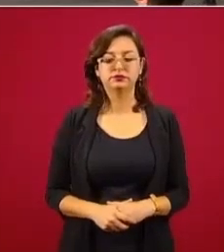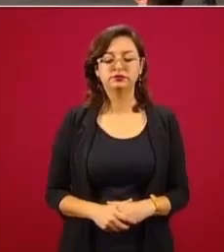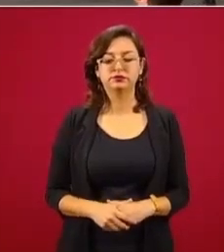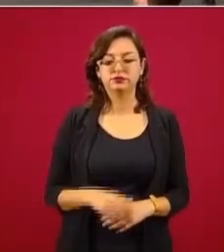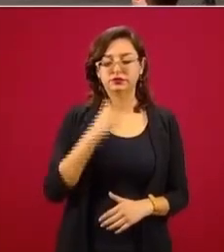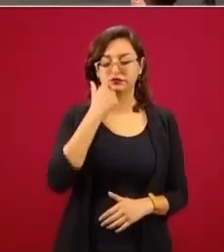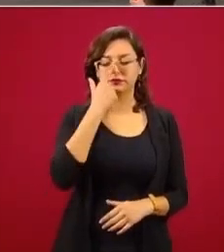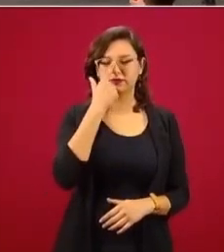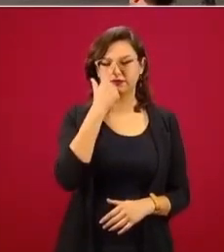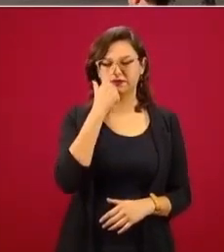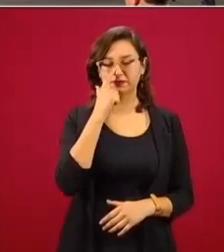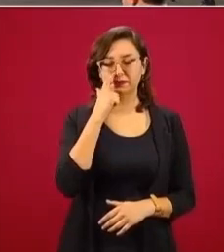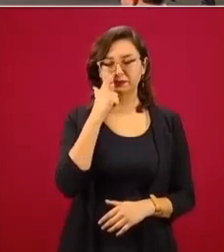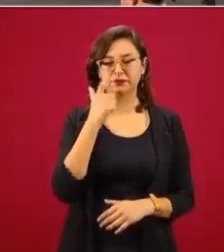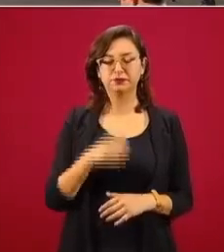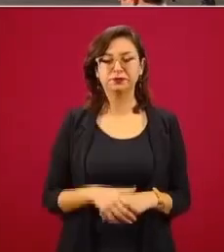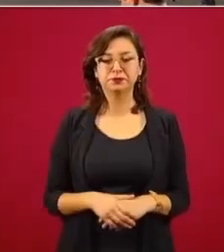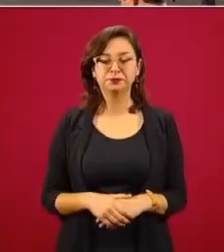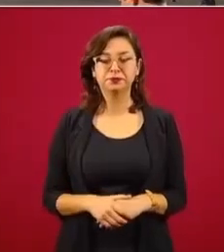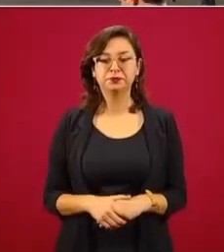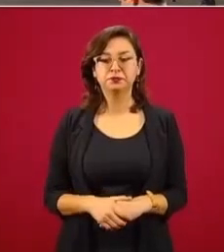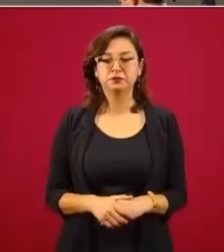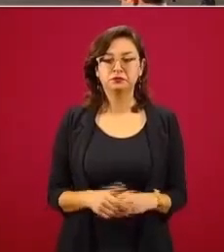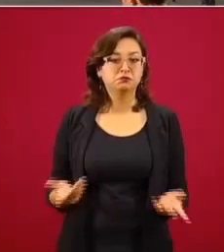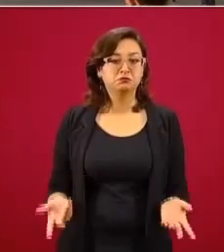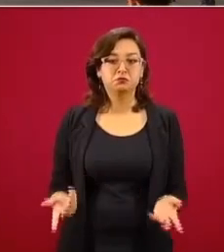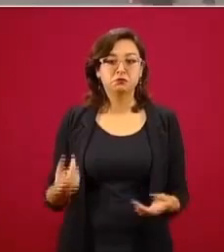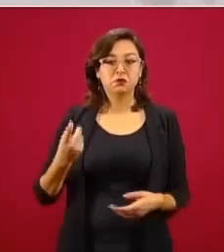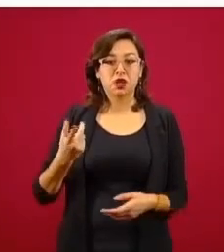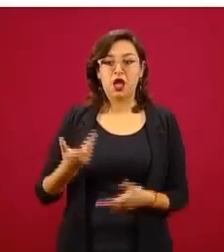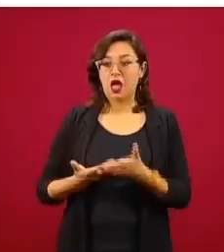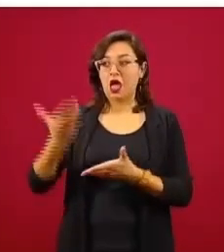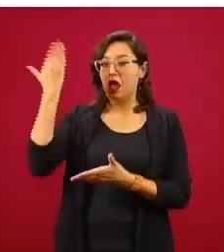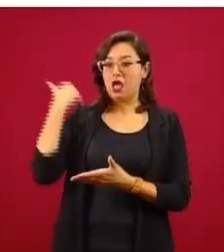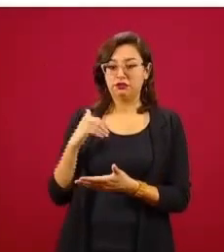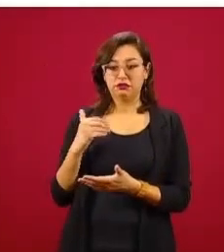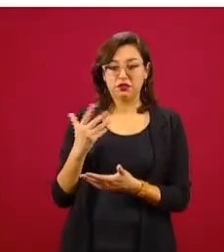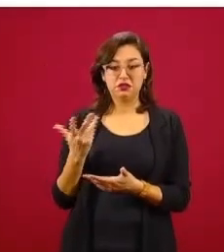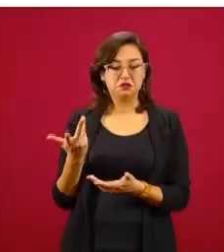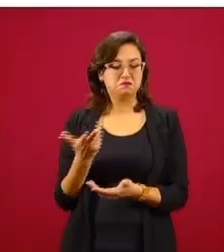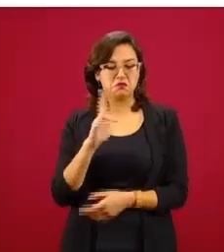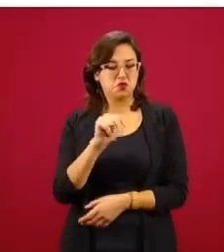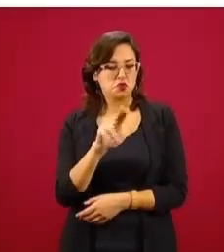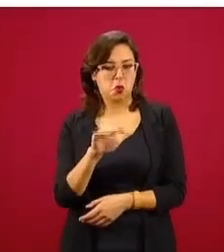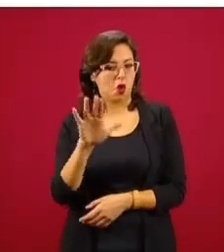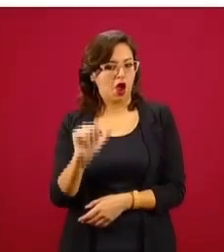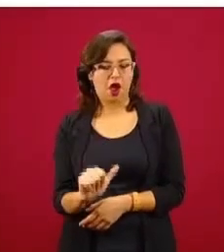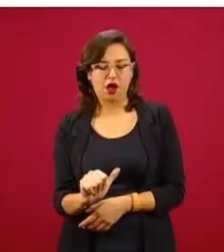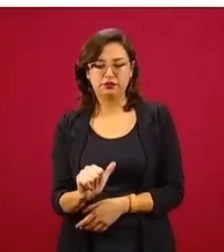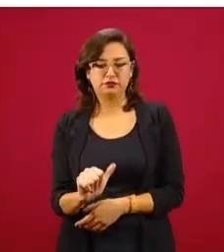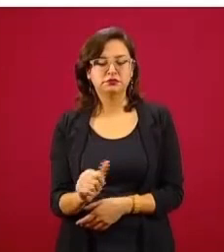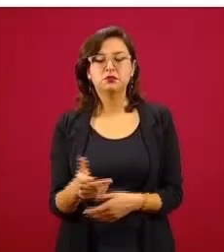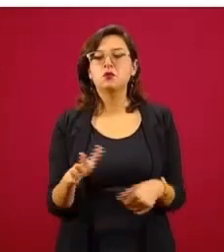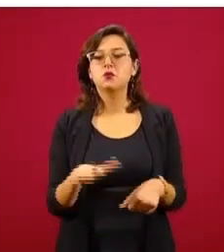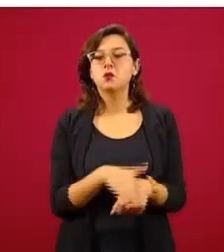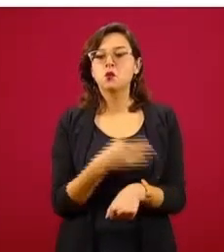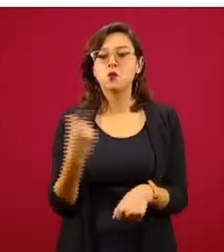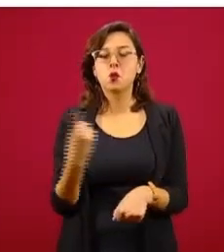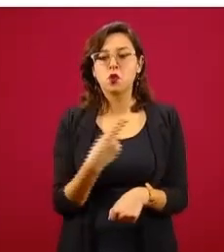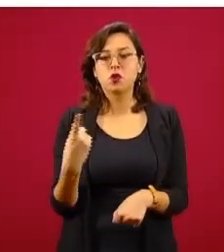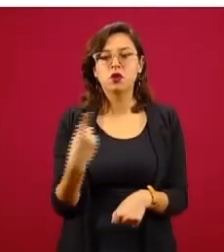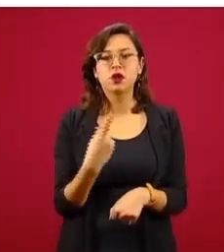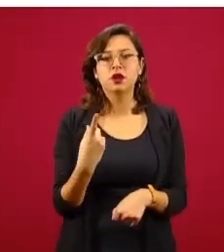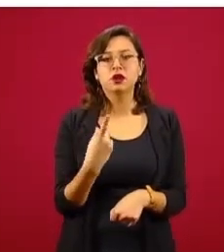llevado a la práctica porque además siempre que se